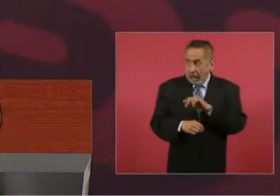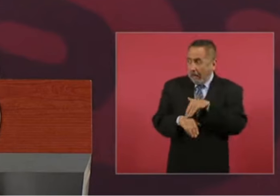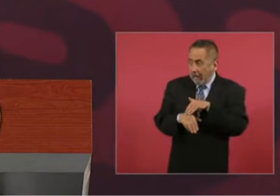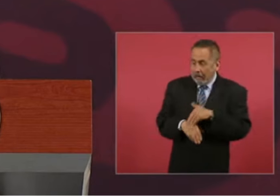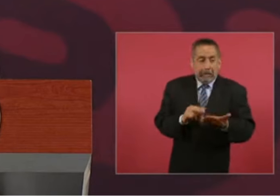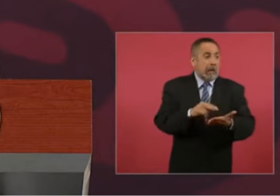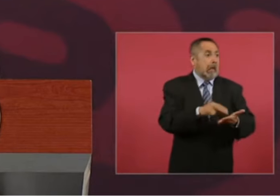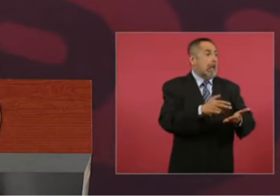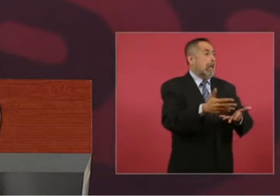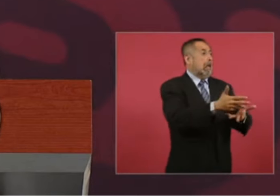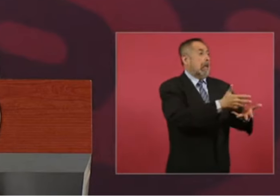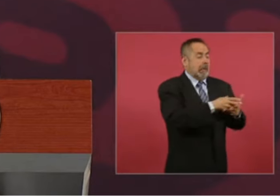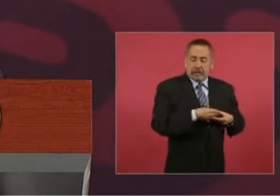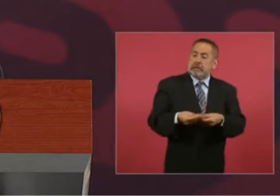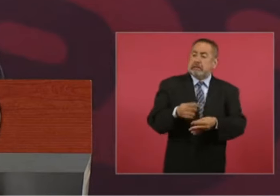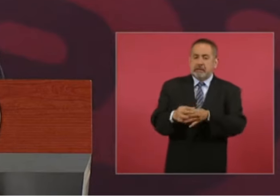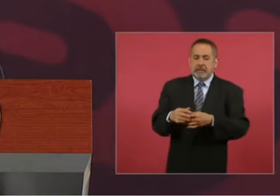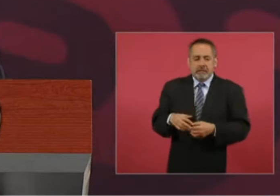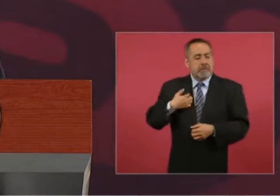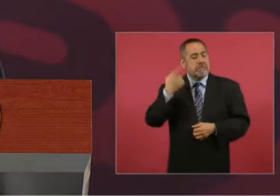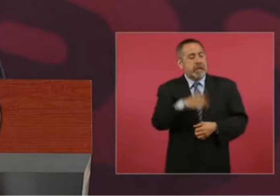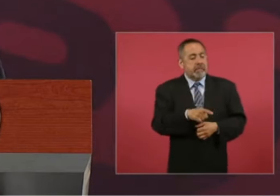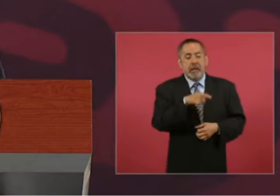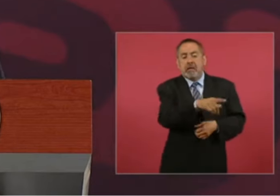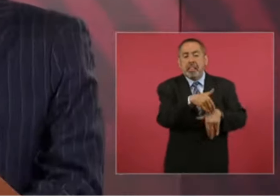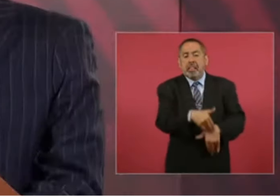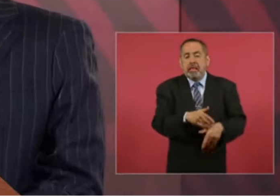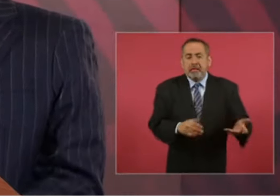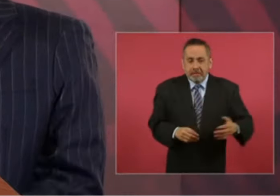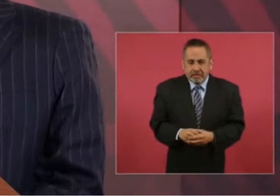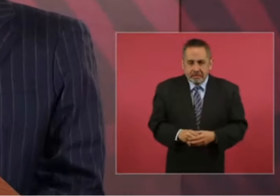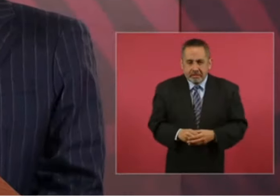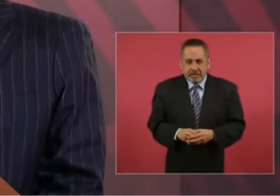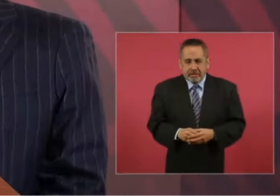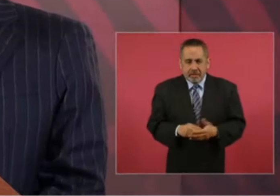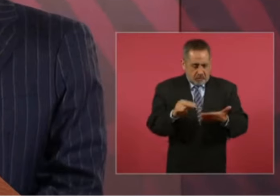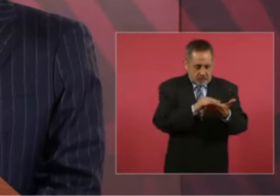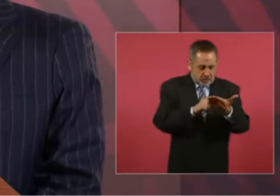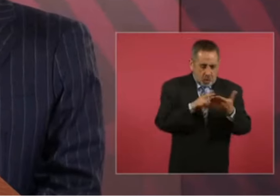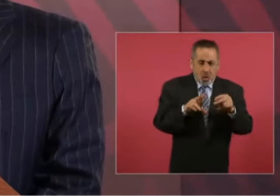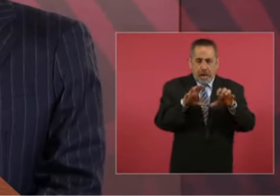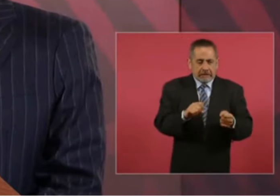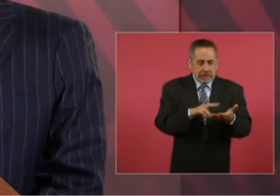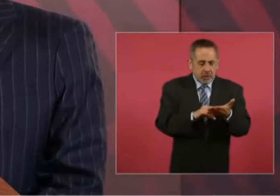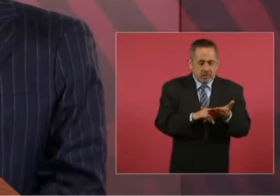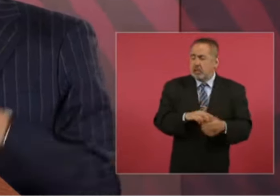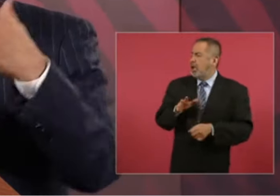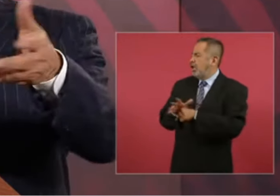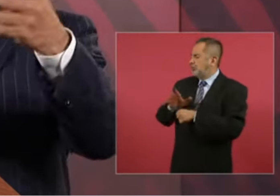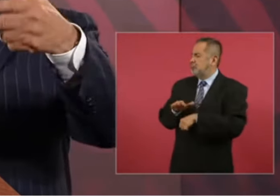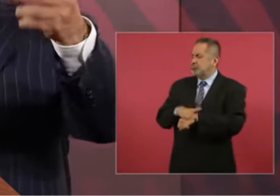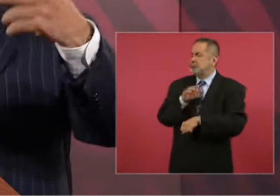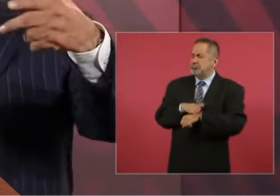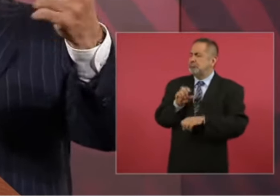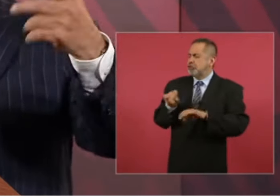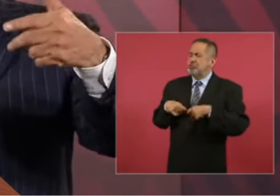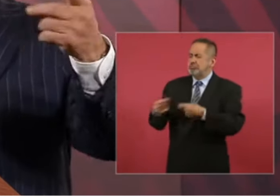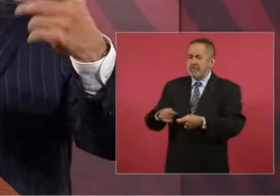Si le daban órdenes, aunque no juntaran las firmas, les daban los